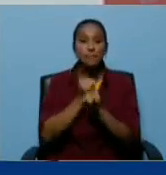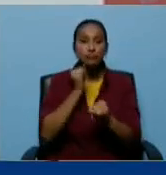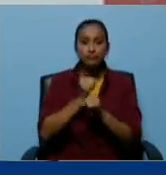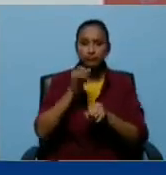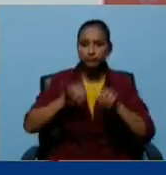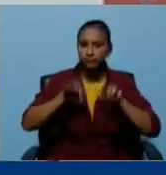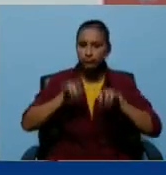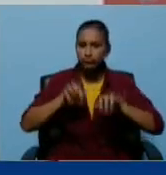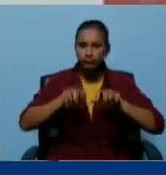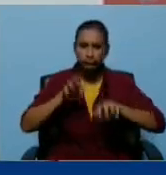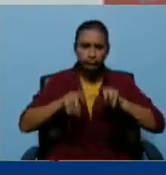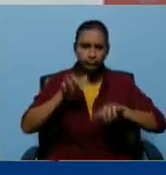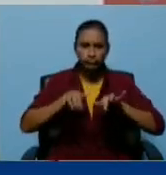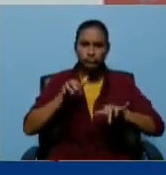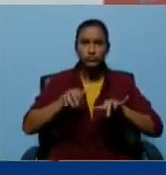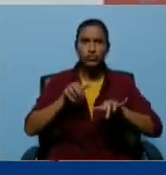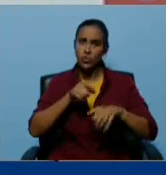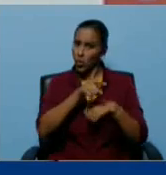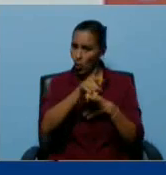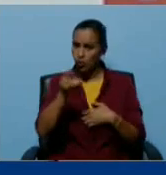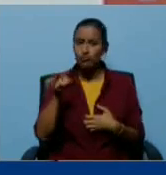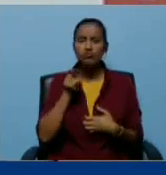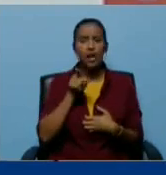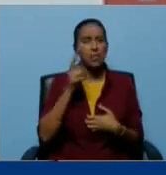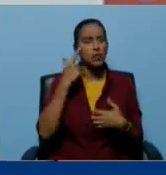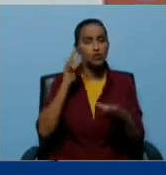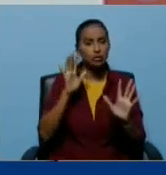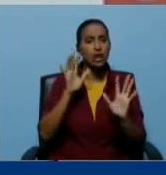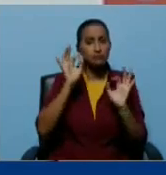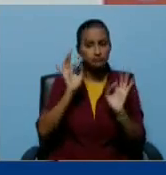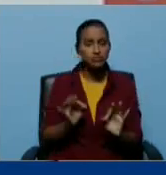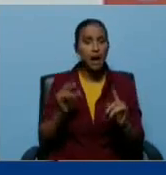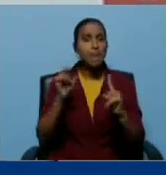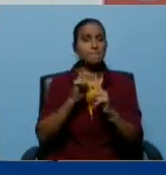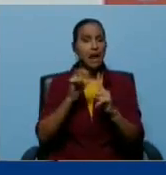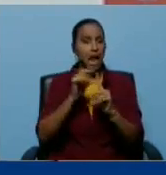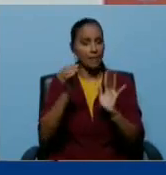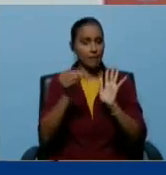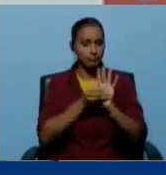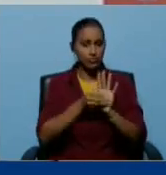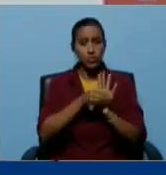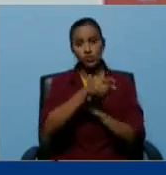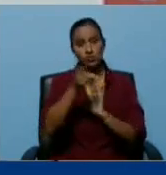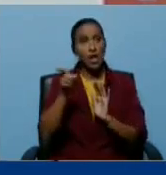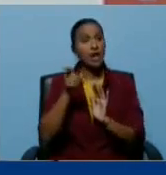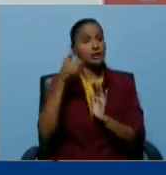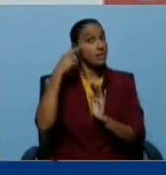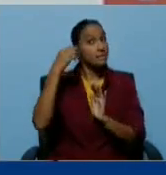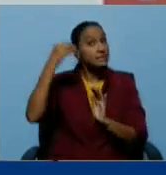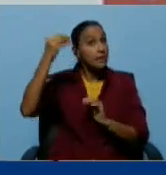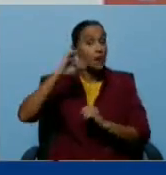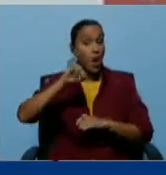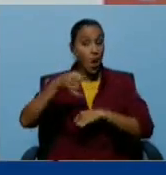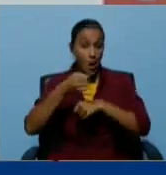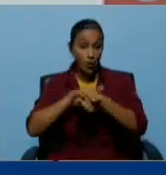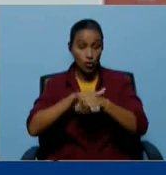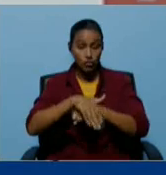ese concepto, ustedes que son buenos pensadores, Jorge Rodríguez, y ustedes,